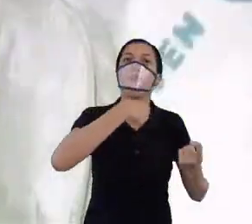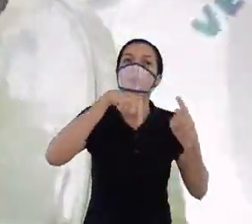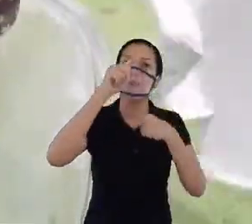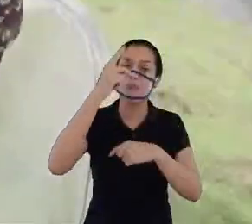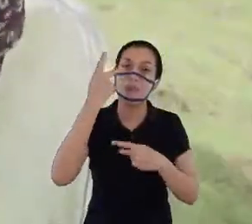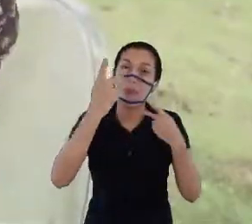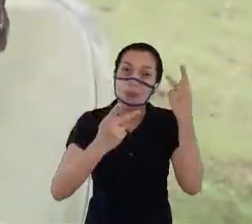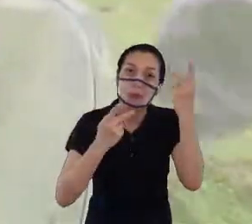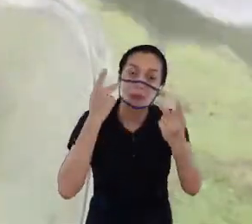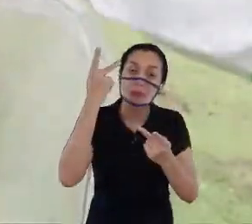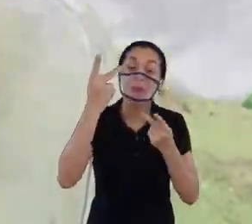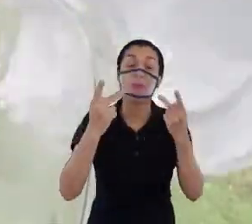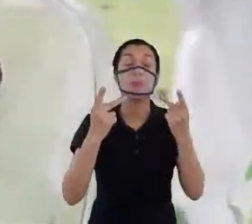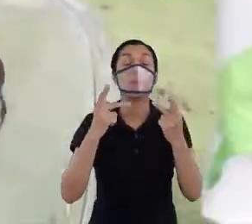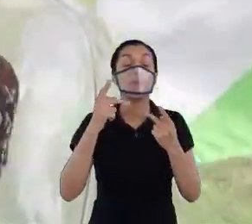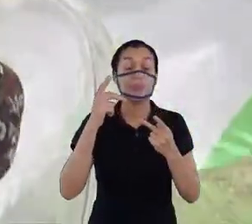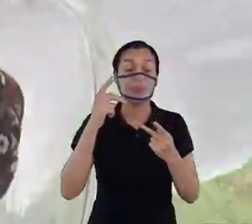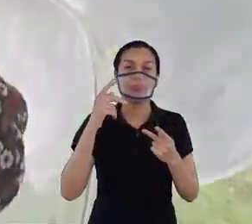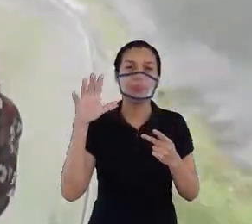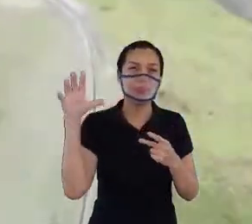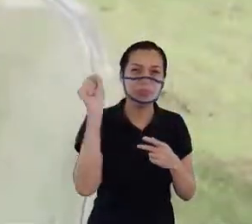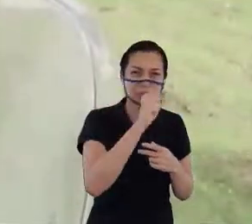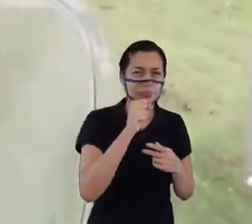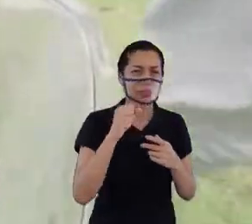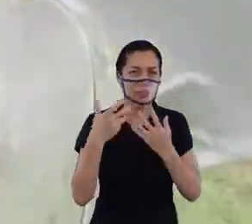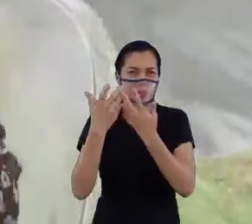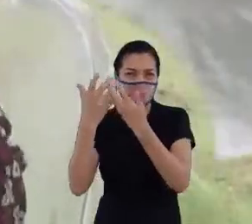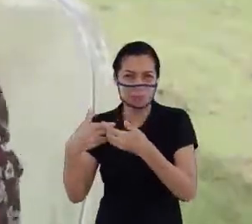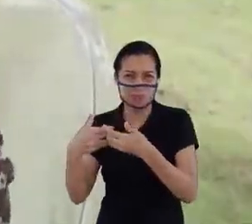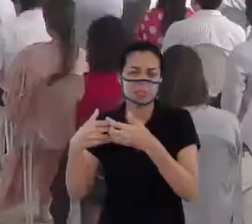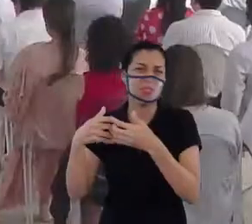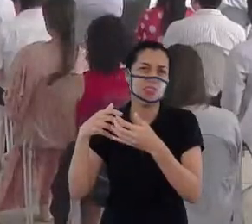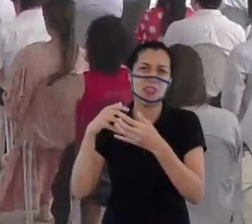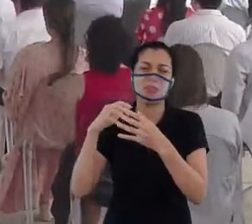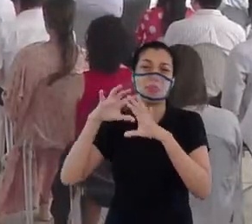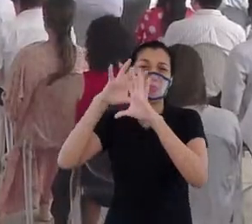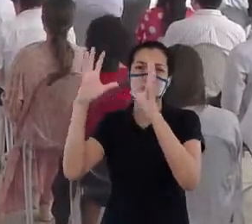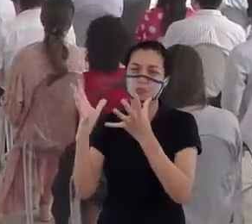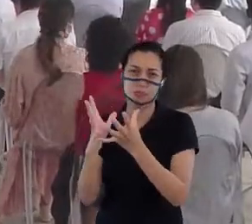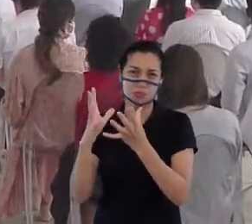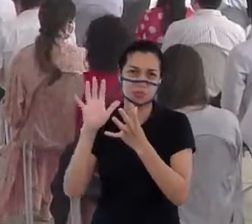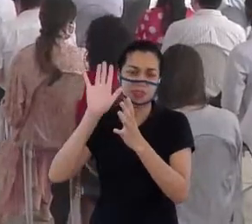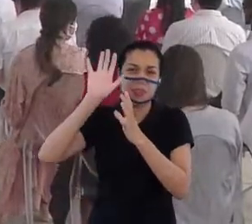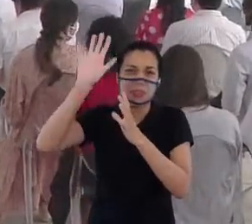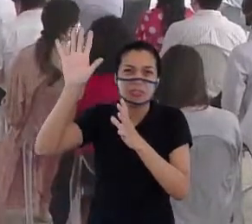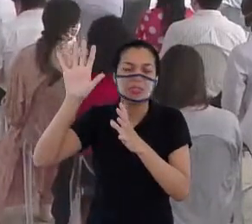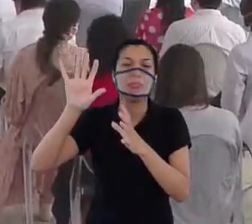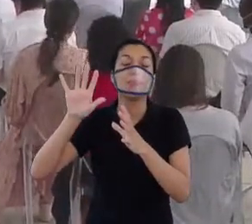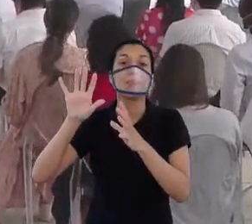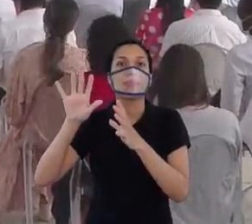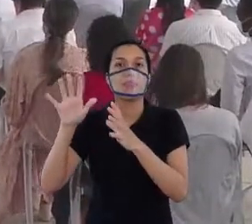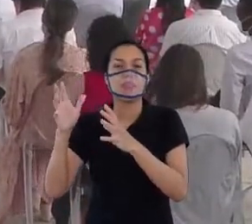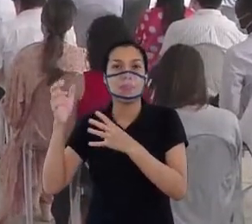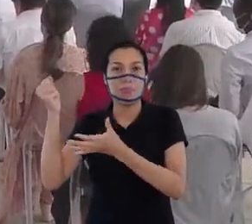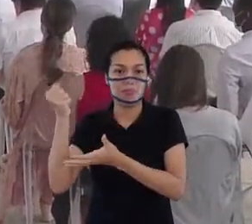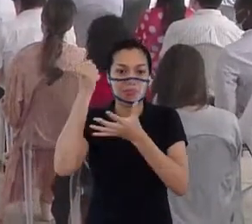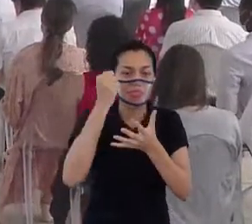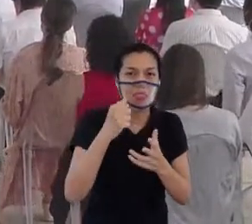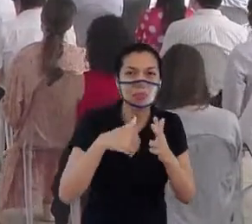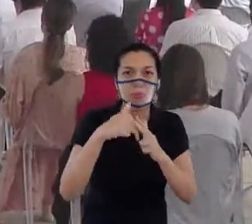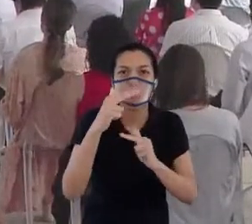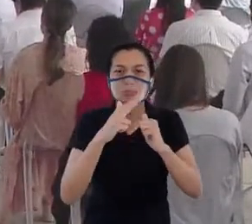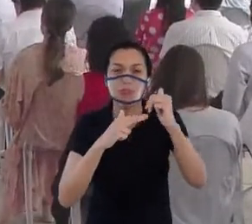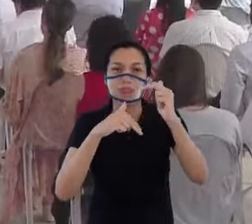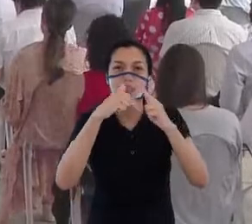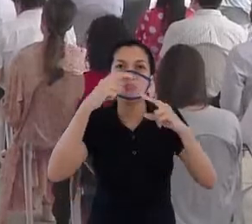un parque acuático, no tienen ni agua ni vía, pero vieron lo que nosotros no alcanzamos a ver,